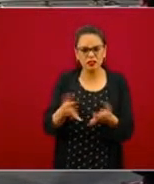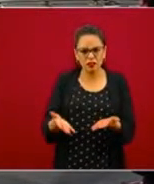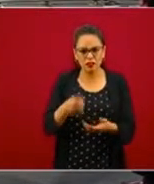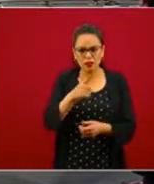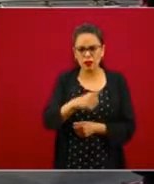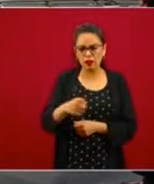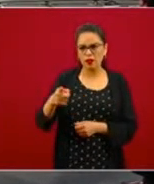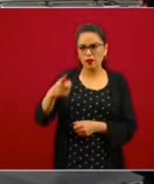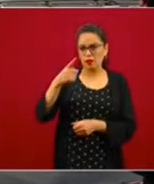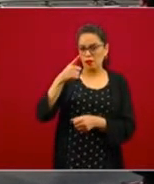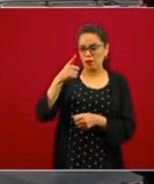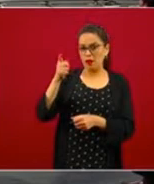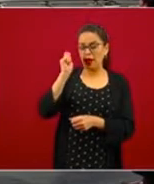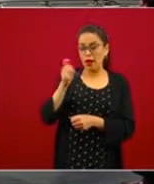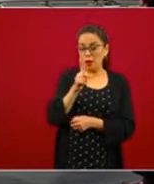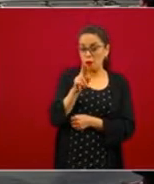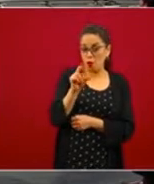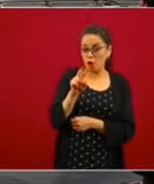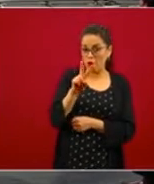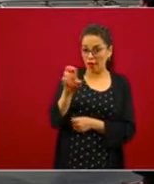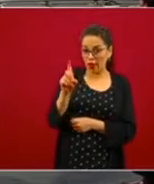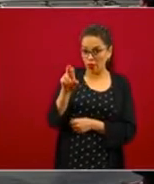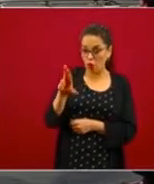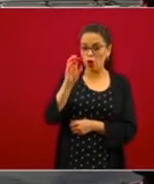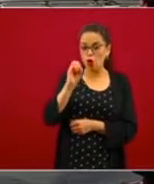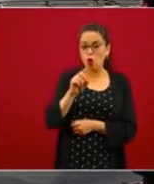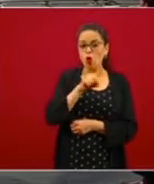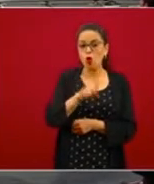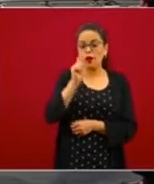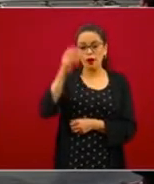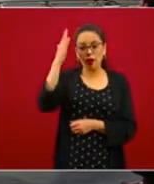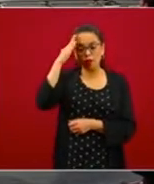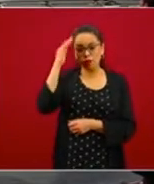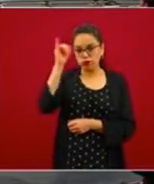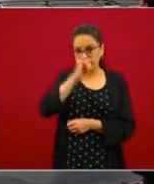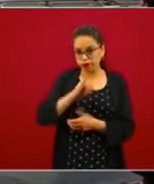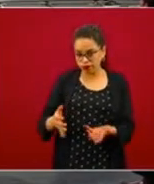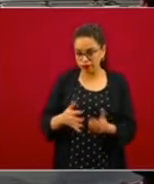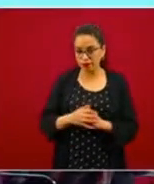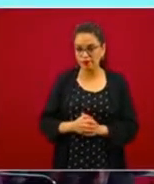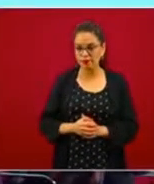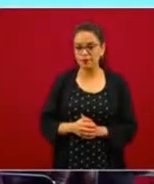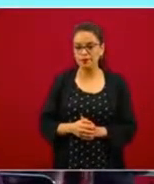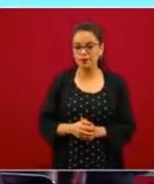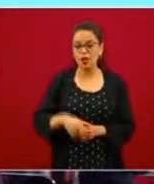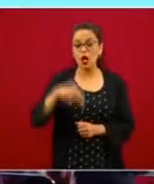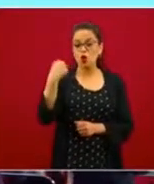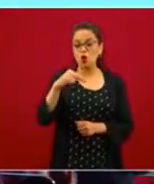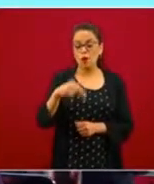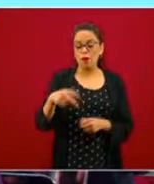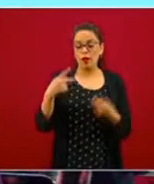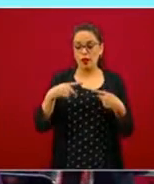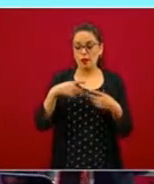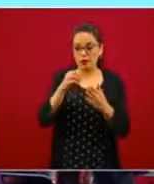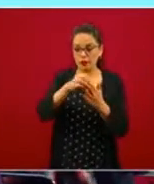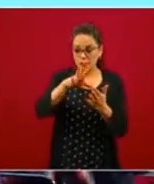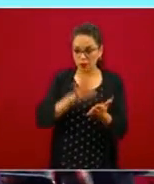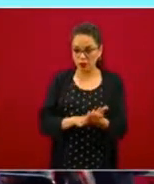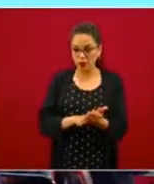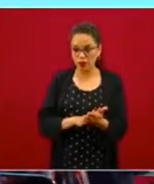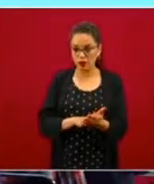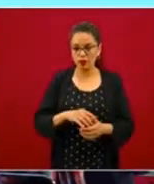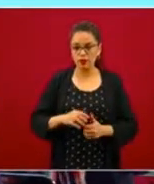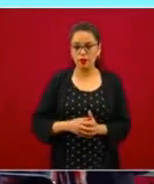patrón sector, primario o es un whether it's a proveedor. primary Ahí andan todos los sector or if datos: you're an employer. el You fill nombre all the data de that's la persona, required, your name,